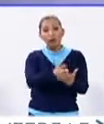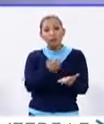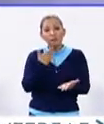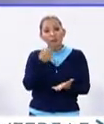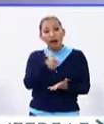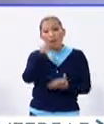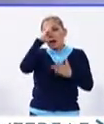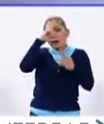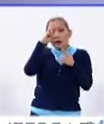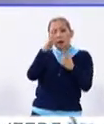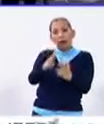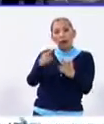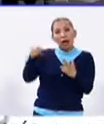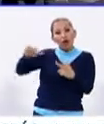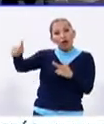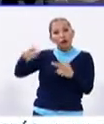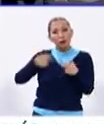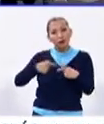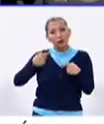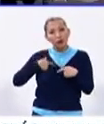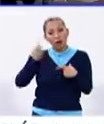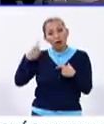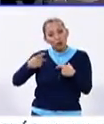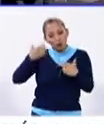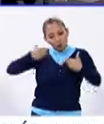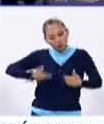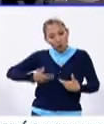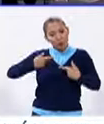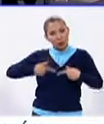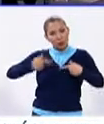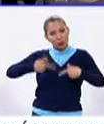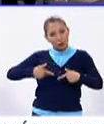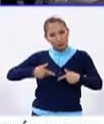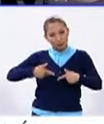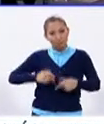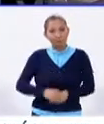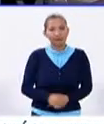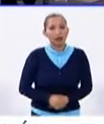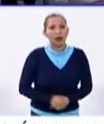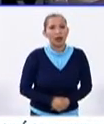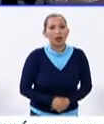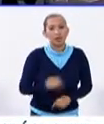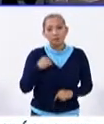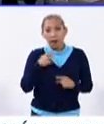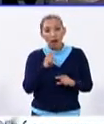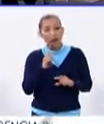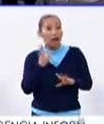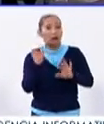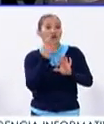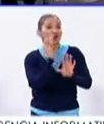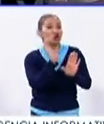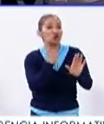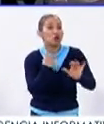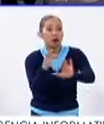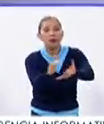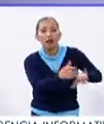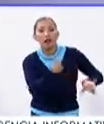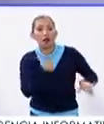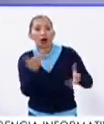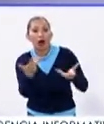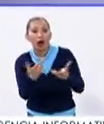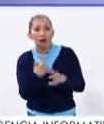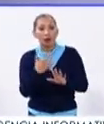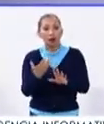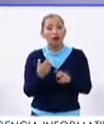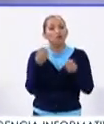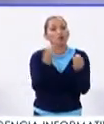también respetar a un otro en su construcción como sujeto. Pero en medida de que no les permitamos frustrarse, o sea que